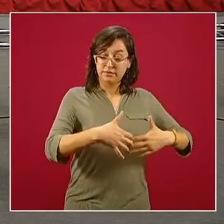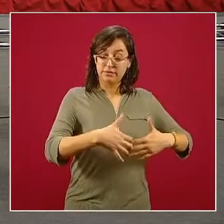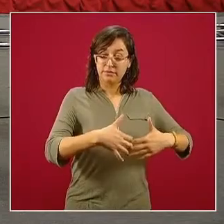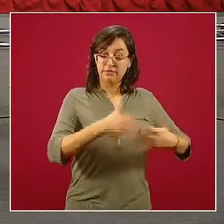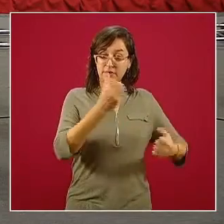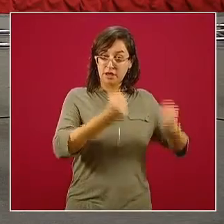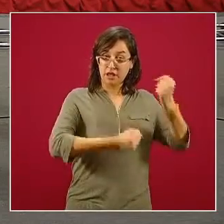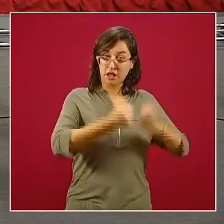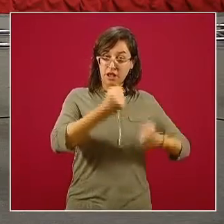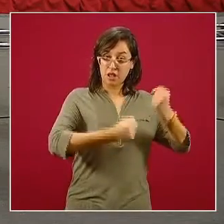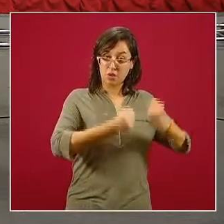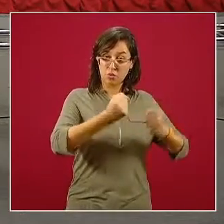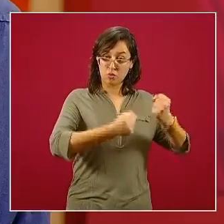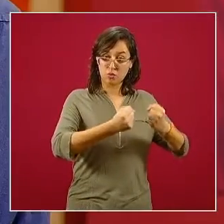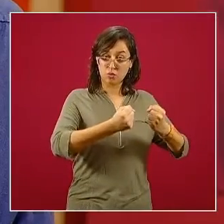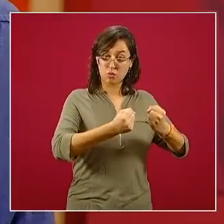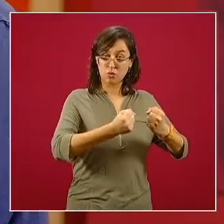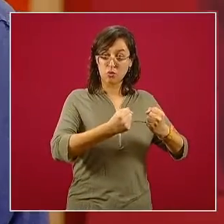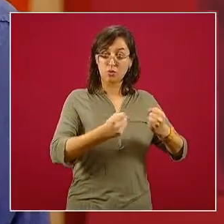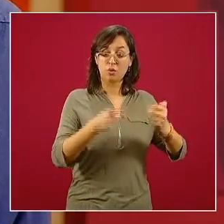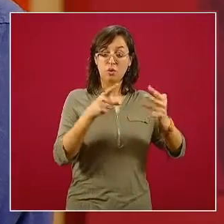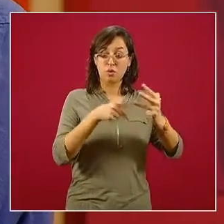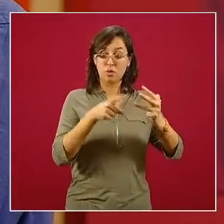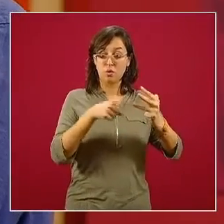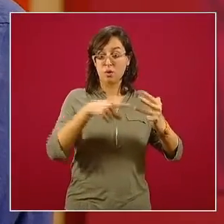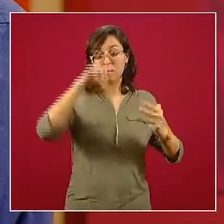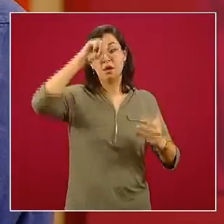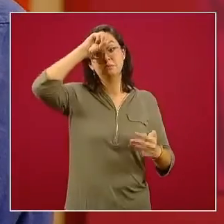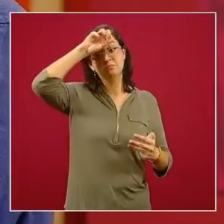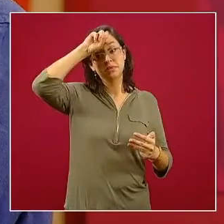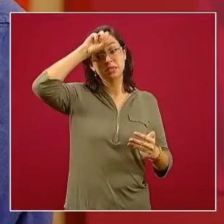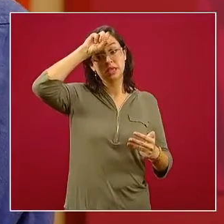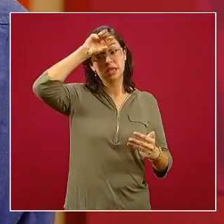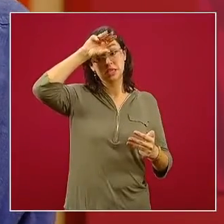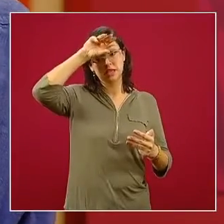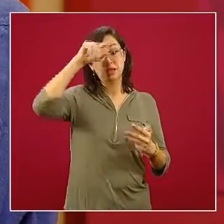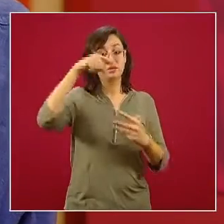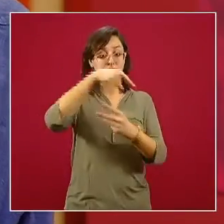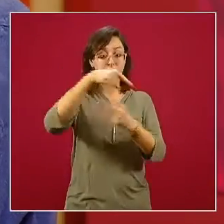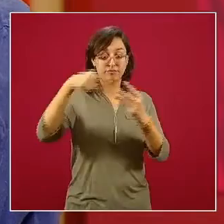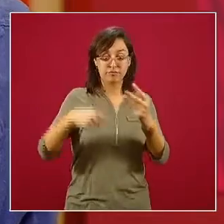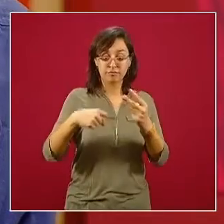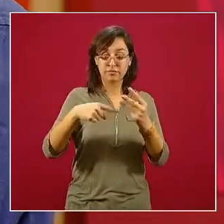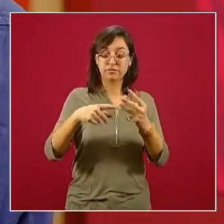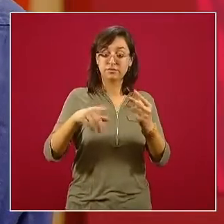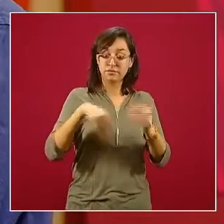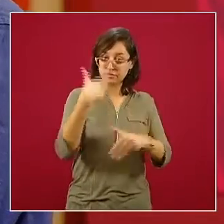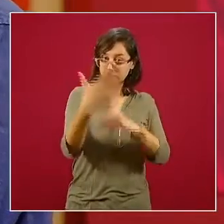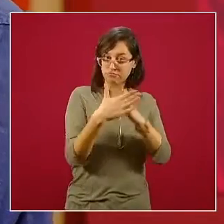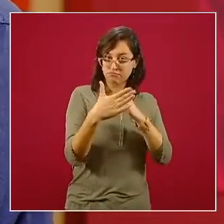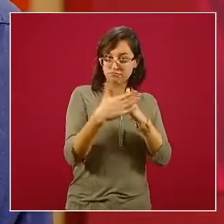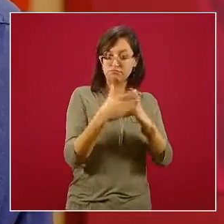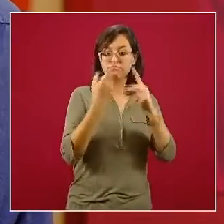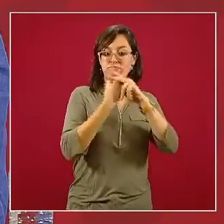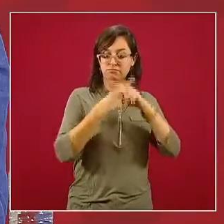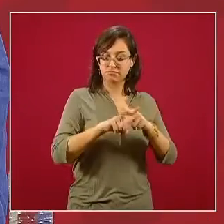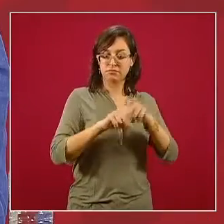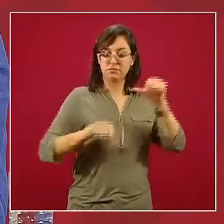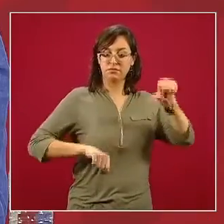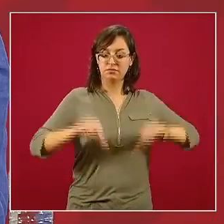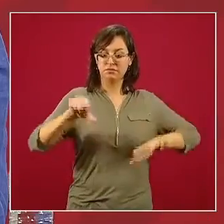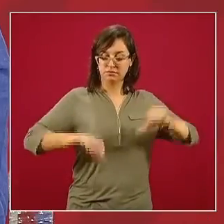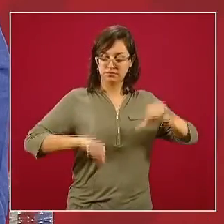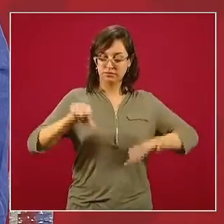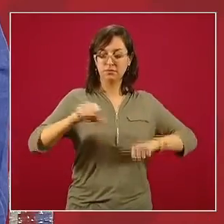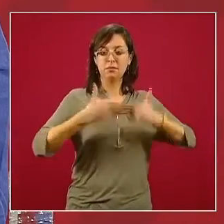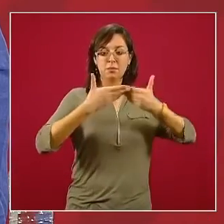equipos automotrices y minería, que son los 3 sectores que se incorporarán en el listado de actividades